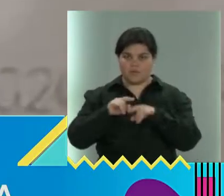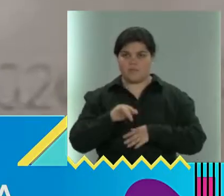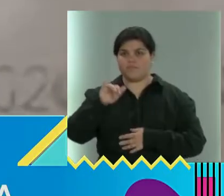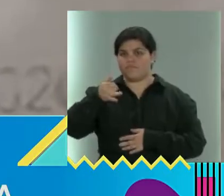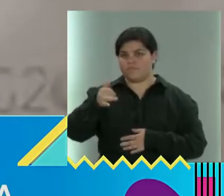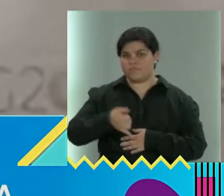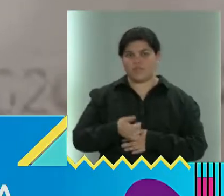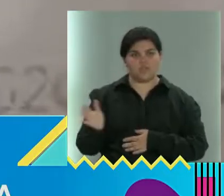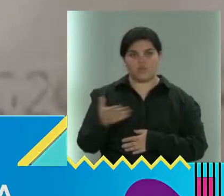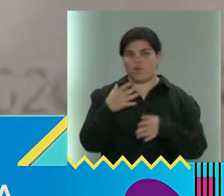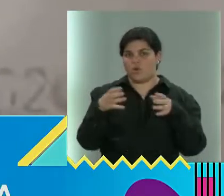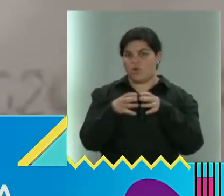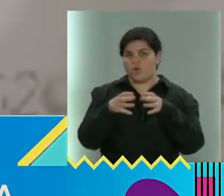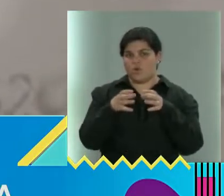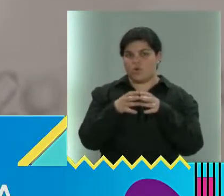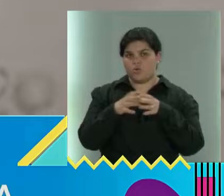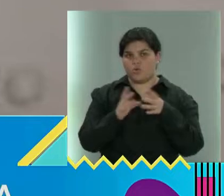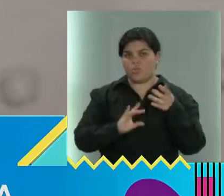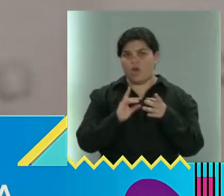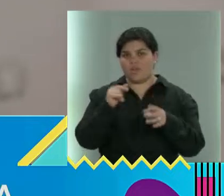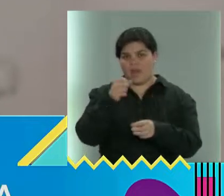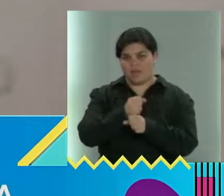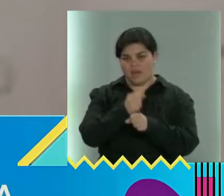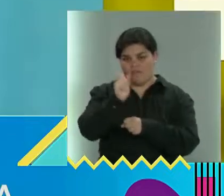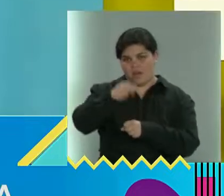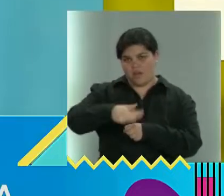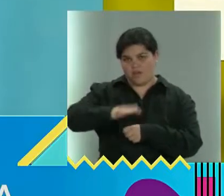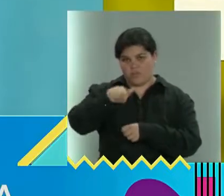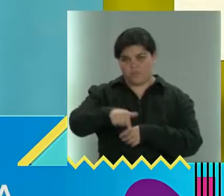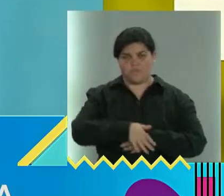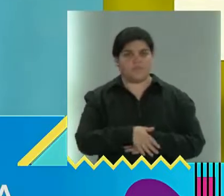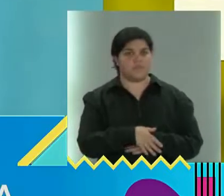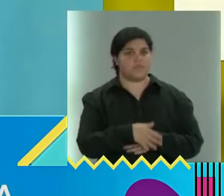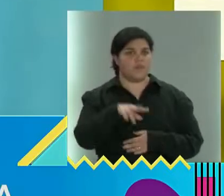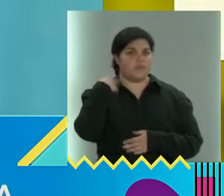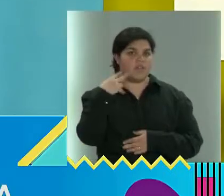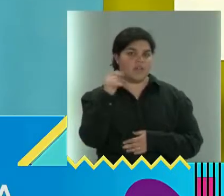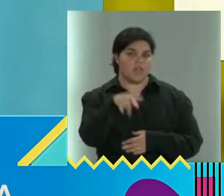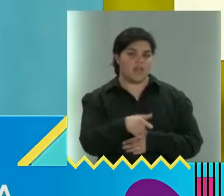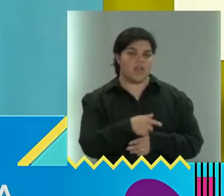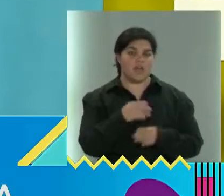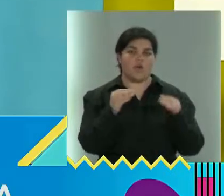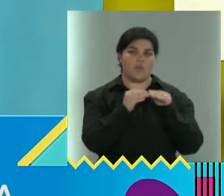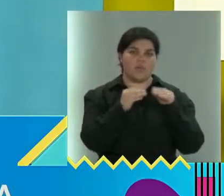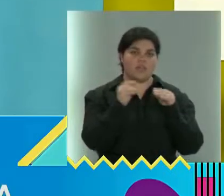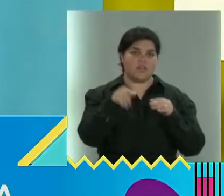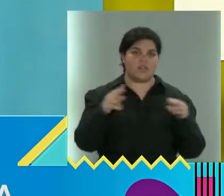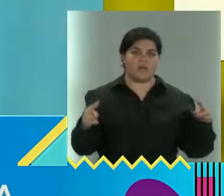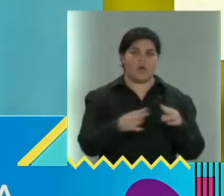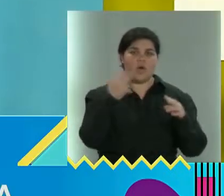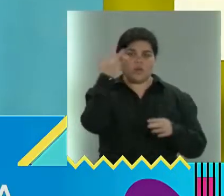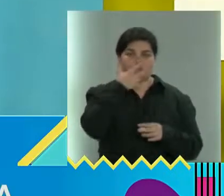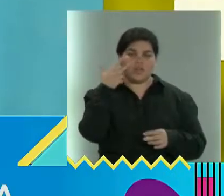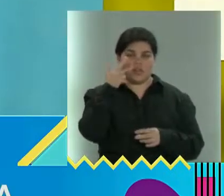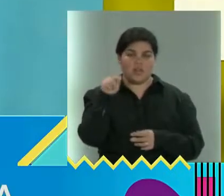porque está todo el equipo de Universidad trabajando desde aquí. Muchísimas gracias. Gracias. Bueno, era Virginia Liniares, que se encuentra en el Hotel